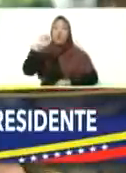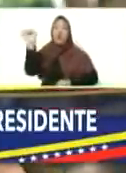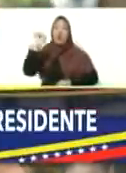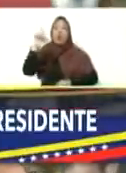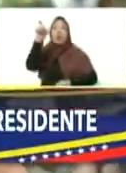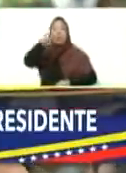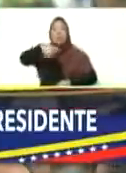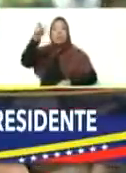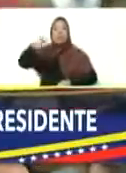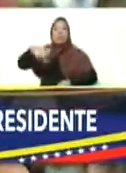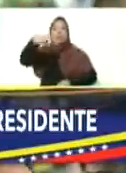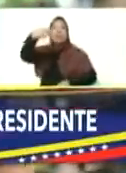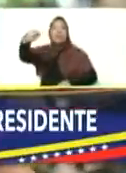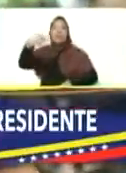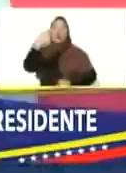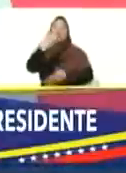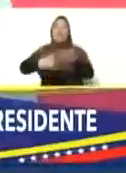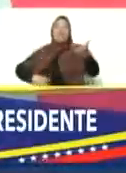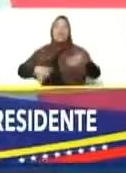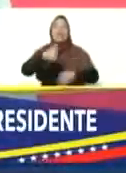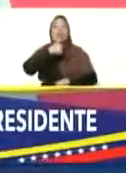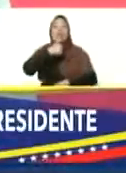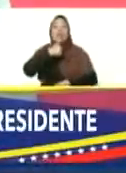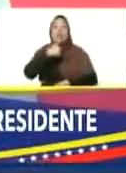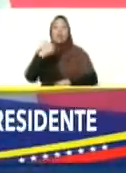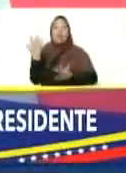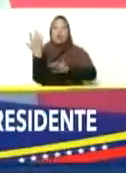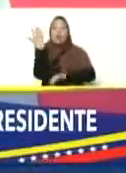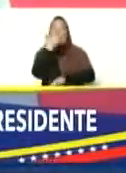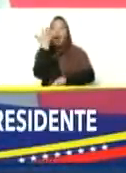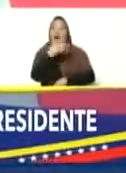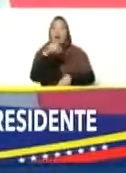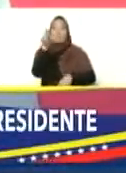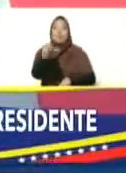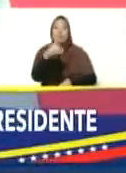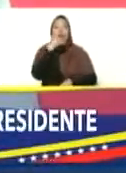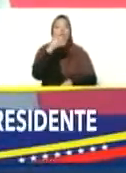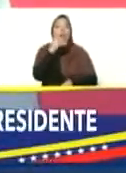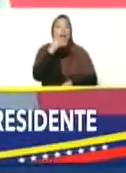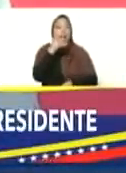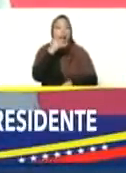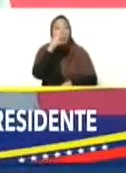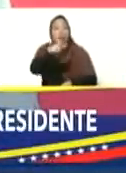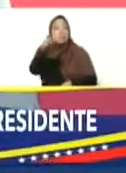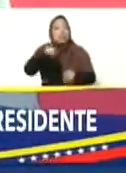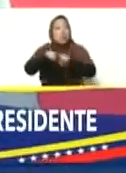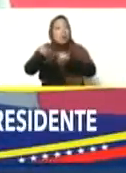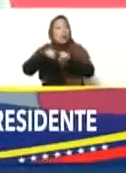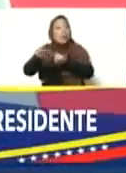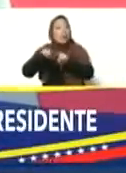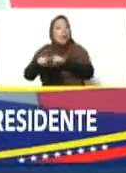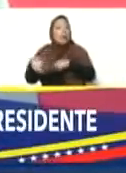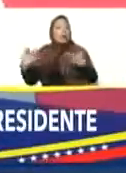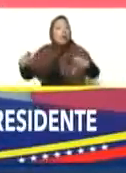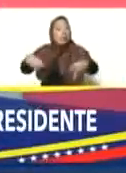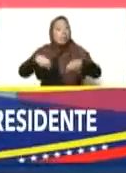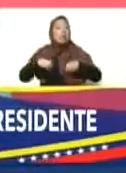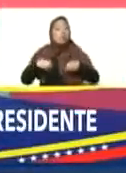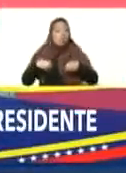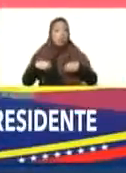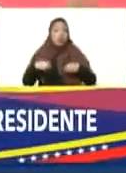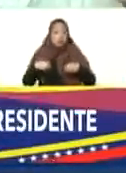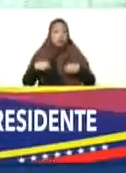qué título y un descontento y hay una crítica vamos a asumir la